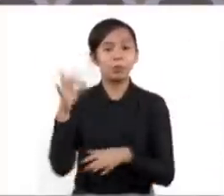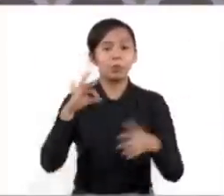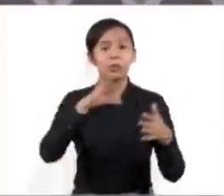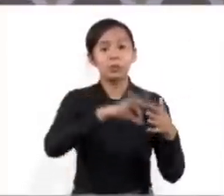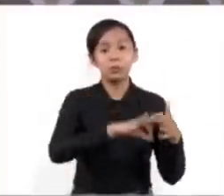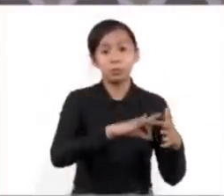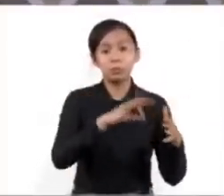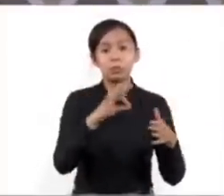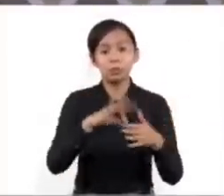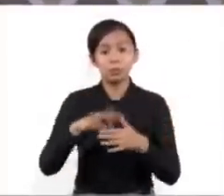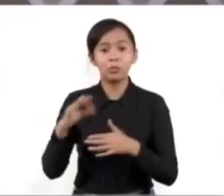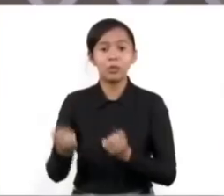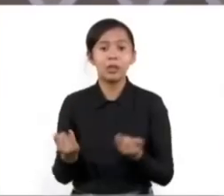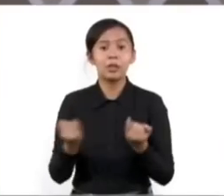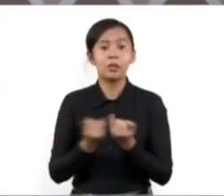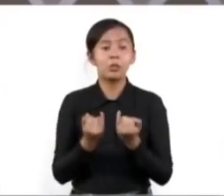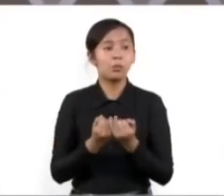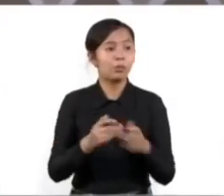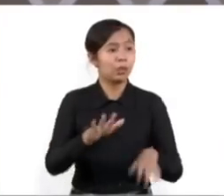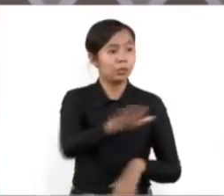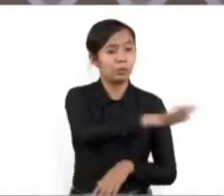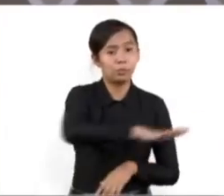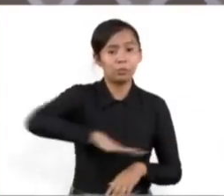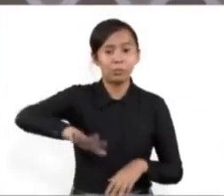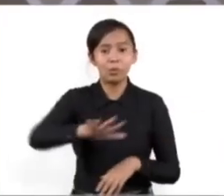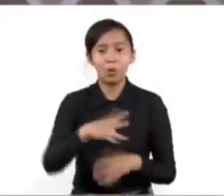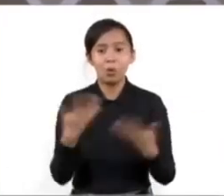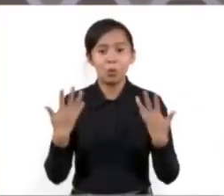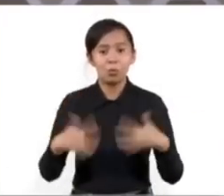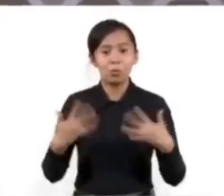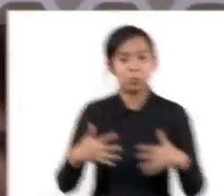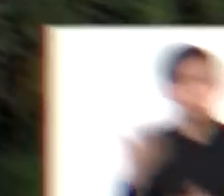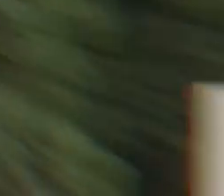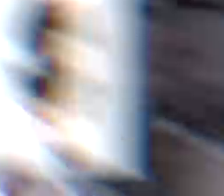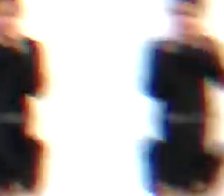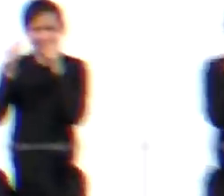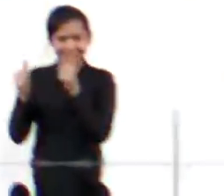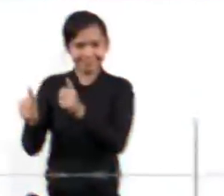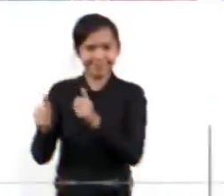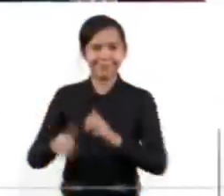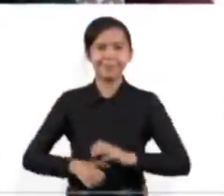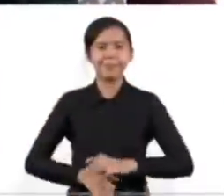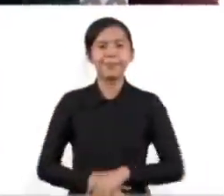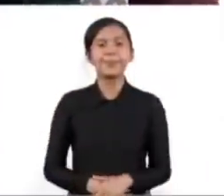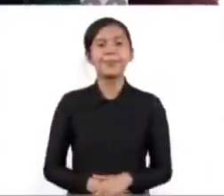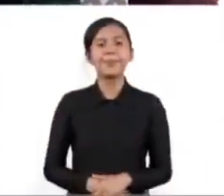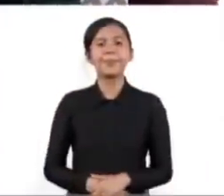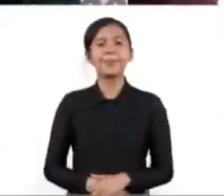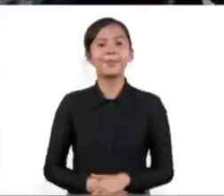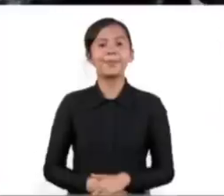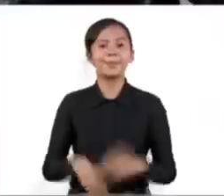se recuperaron áreas verdes, se sembraron 2.500 arbustos y plantas.